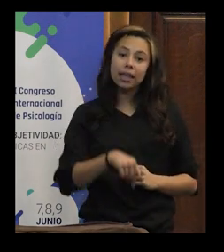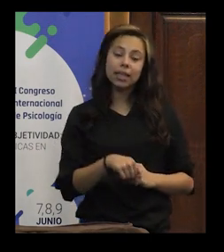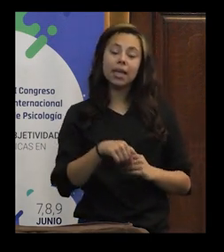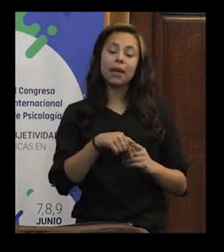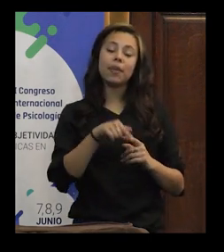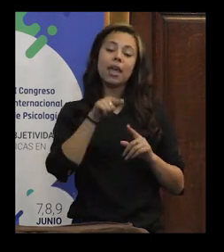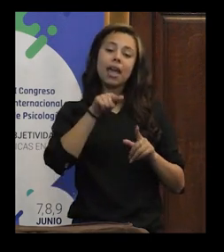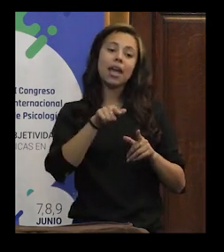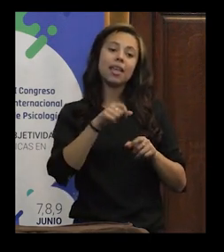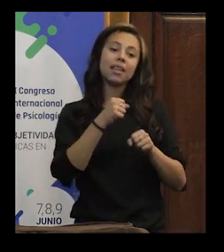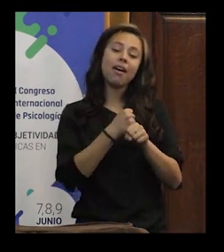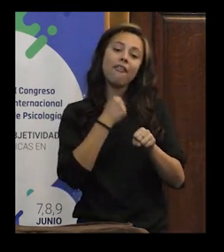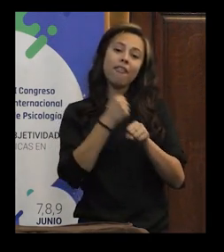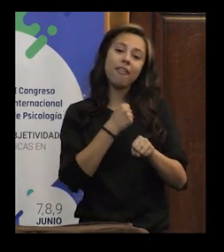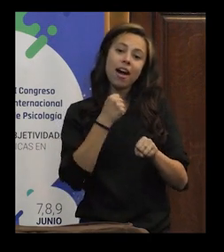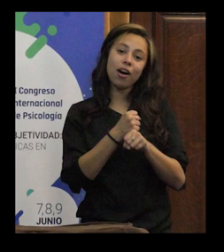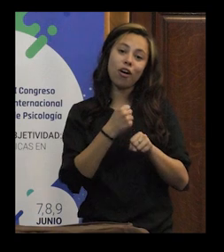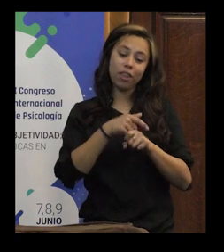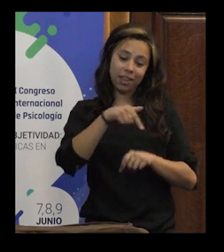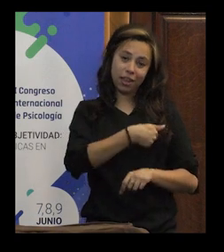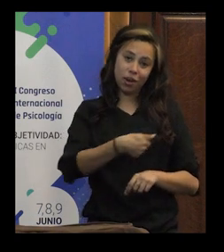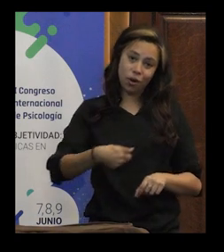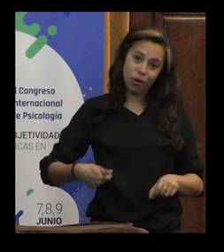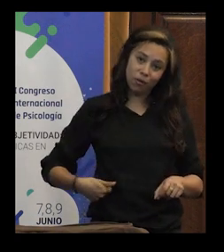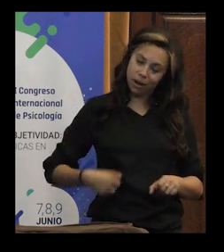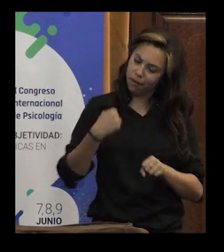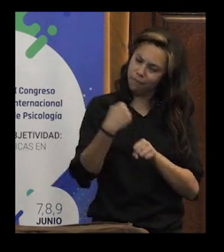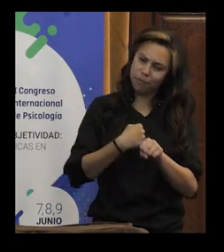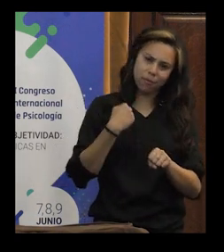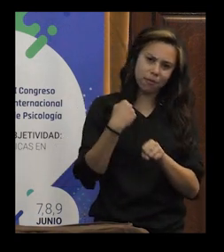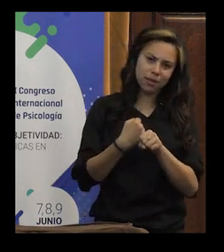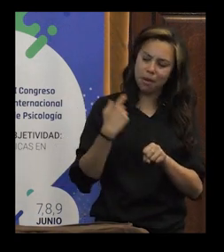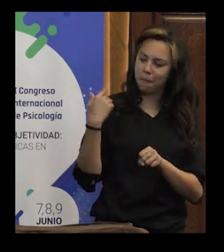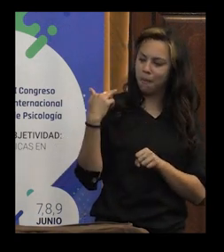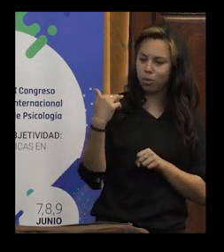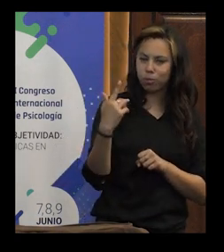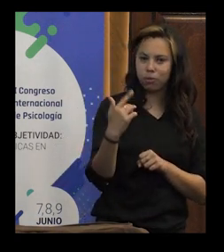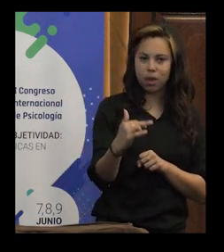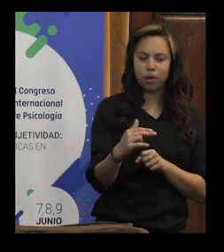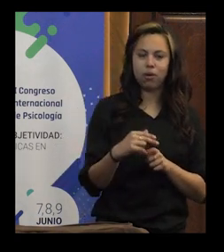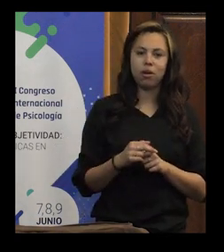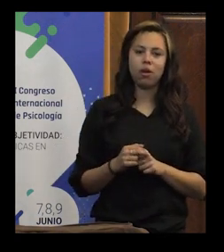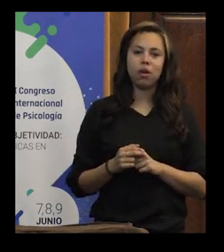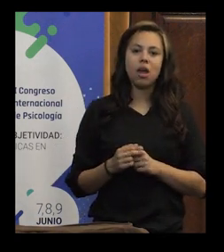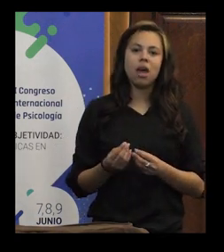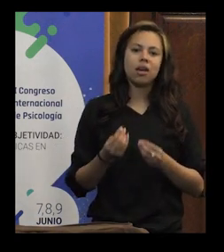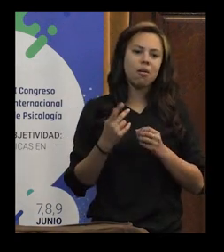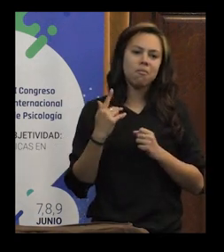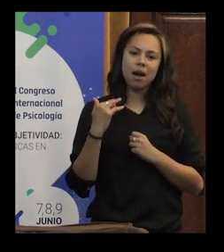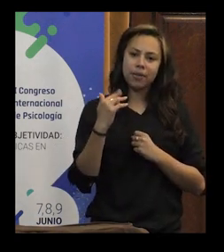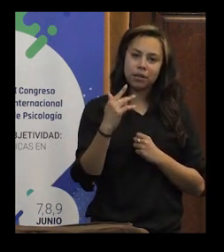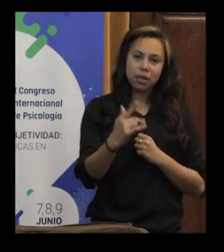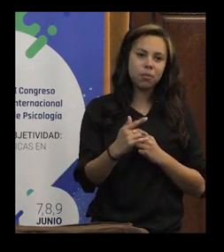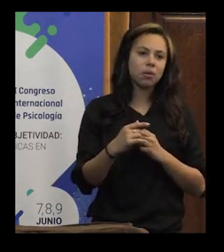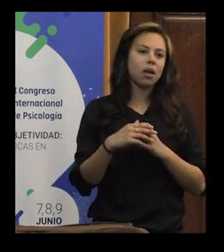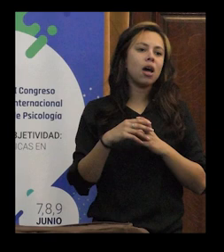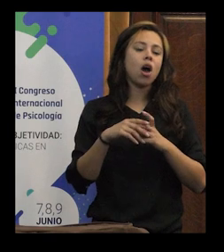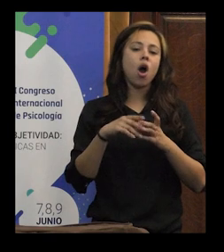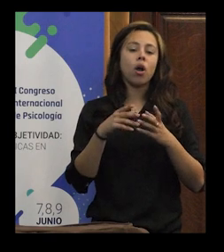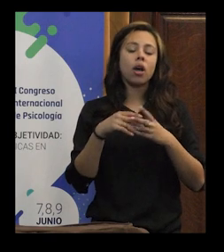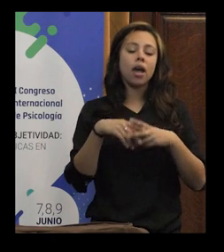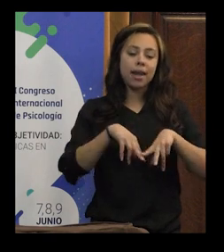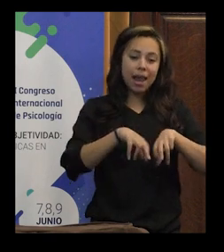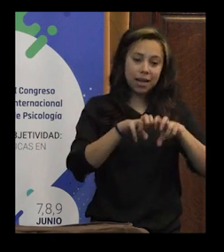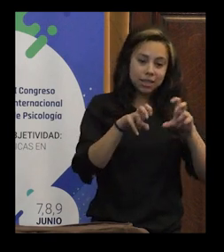tradicionales del gobierno de la población se mantuvieron. Garantizar la distribución de agua,